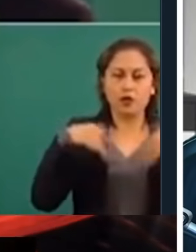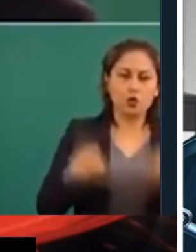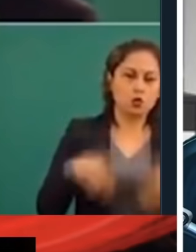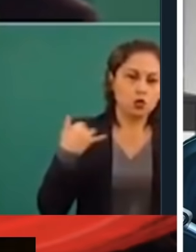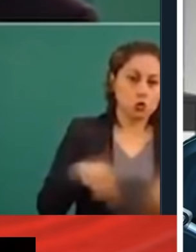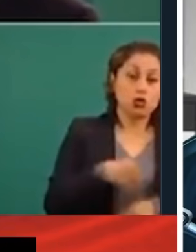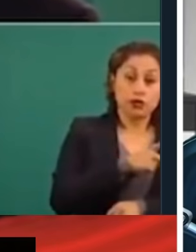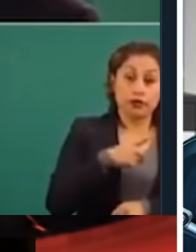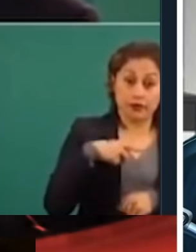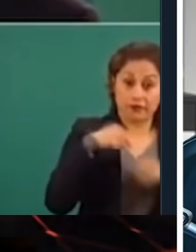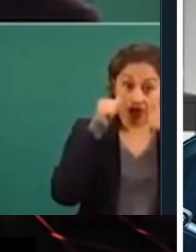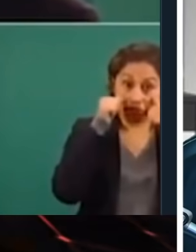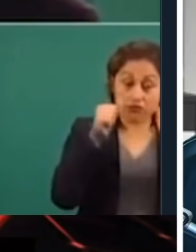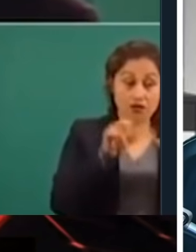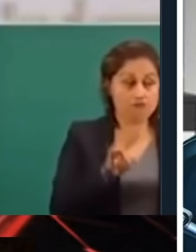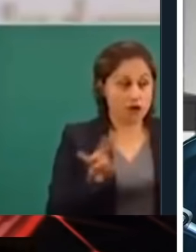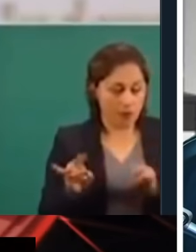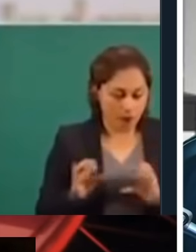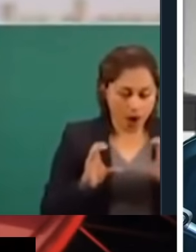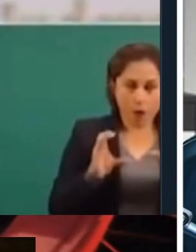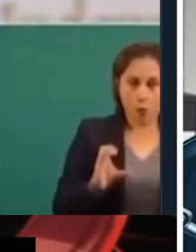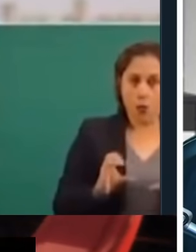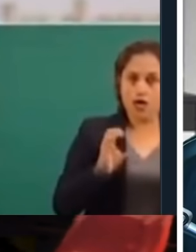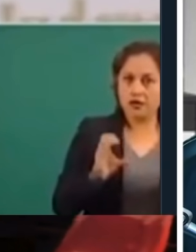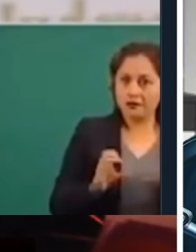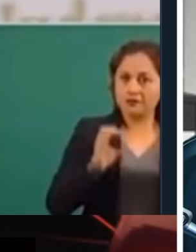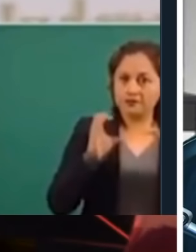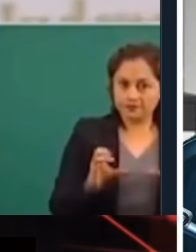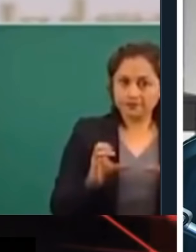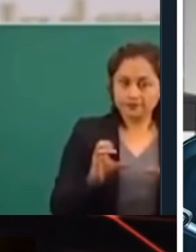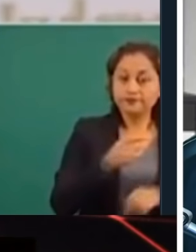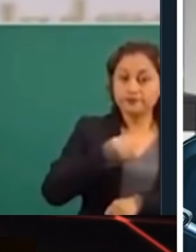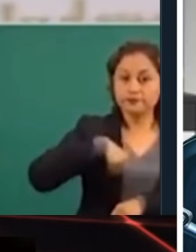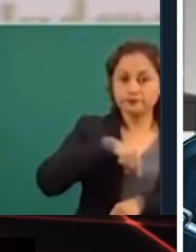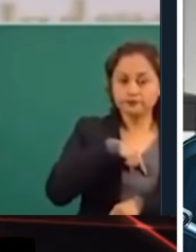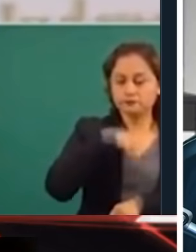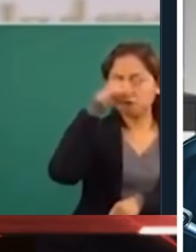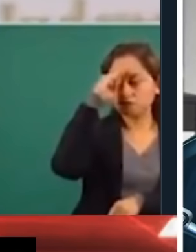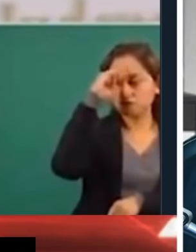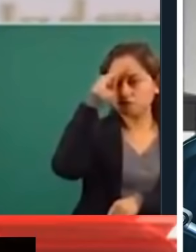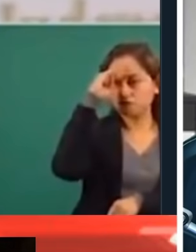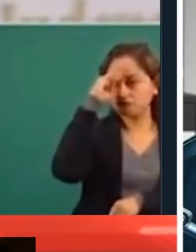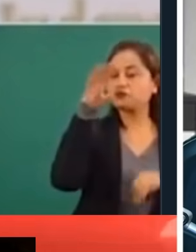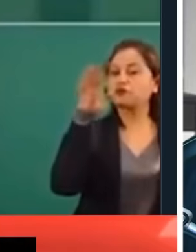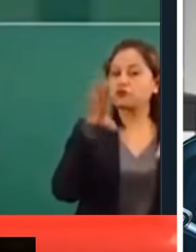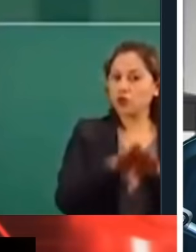preocuparnos y de ocuparnos bien